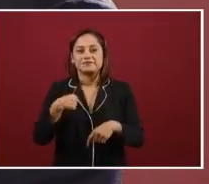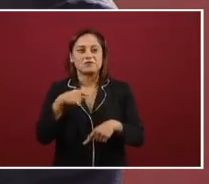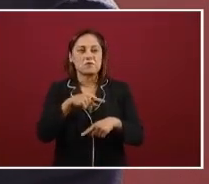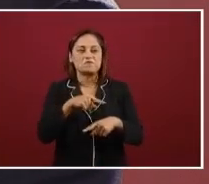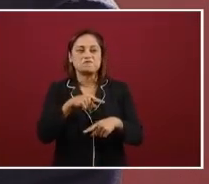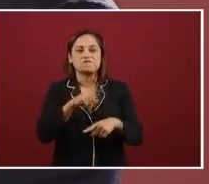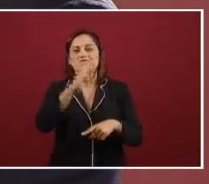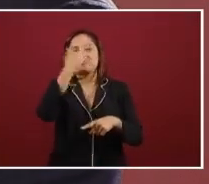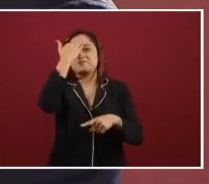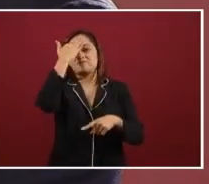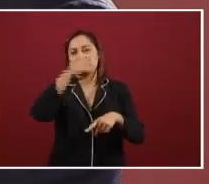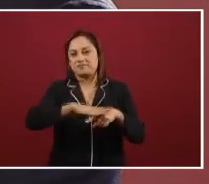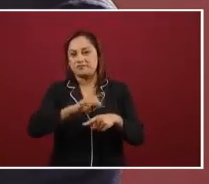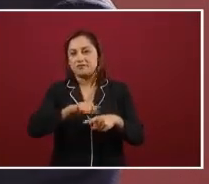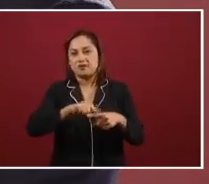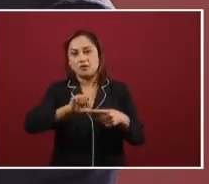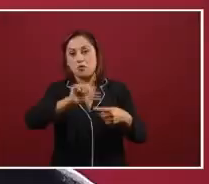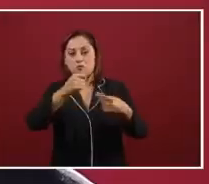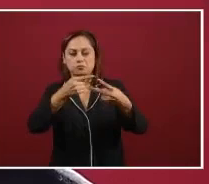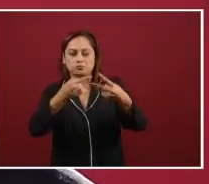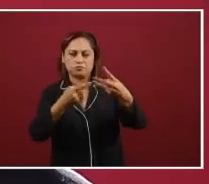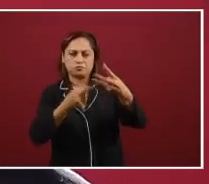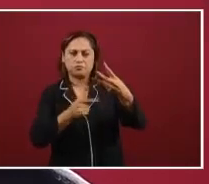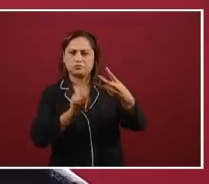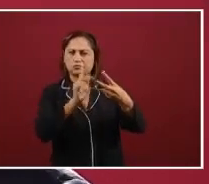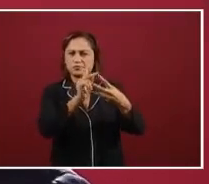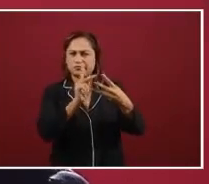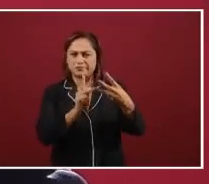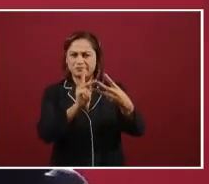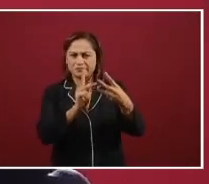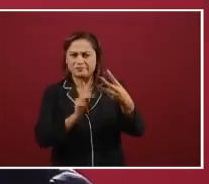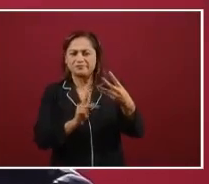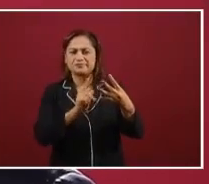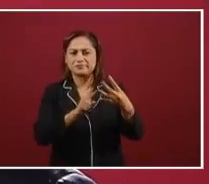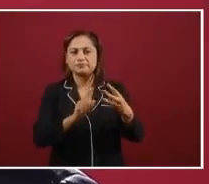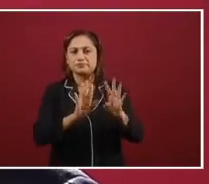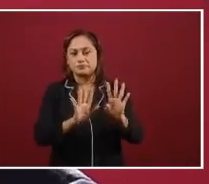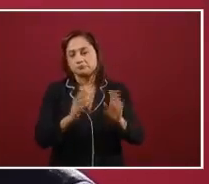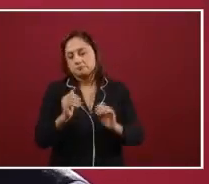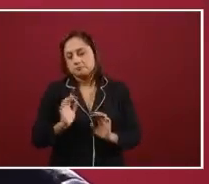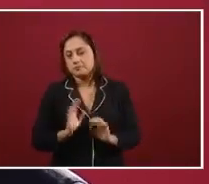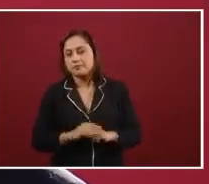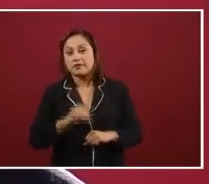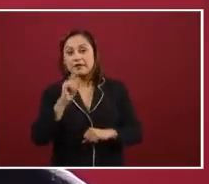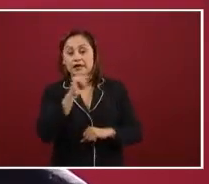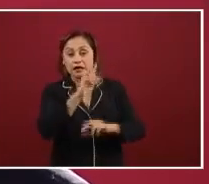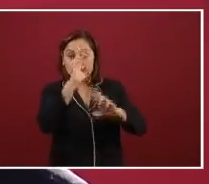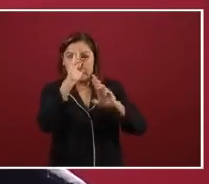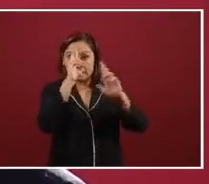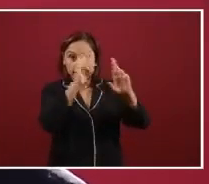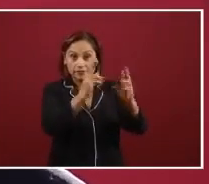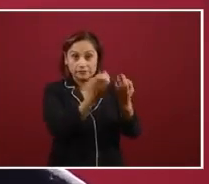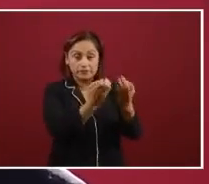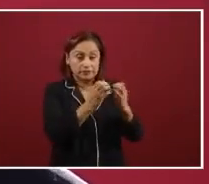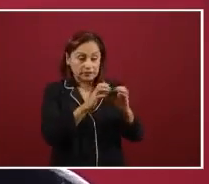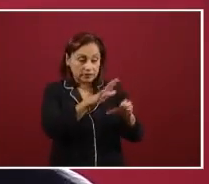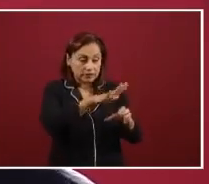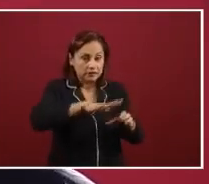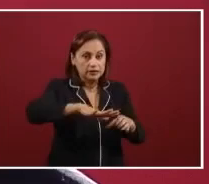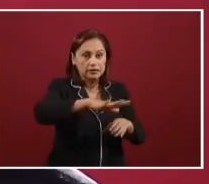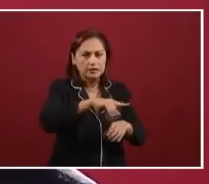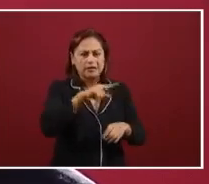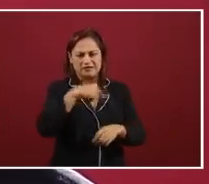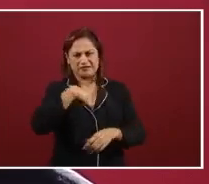modalidades. Se van a respetar también las instalaciones deportivas, porque creo que en el de Obregón